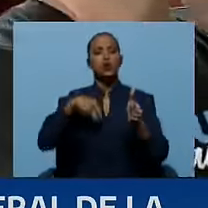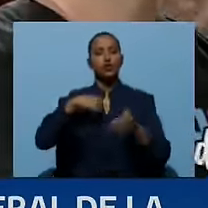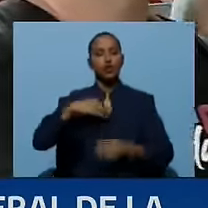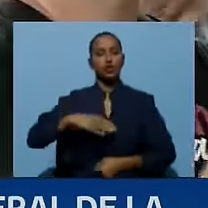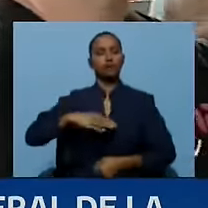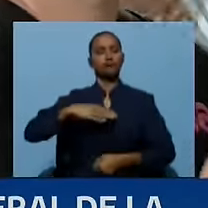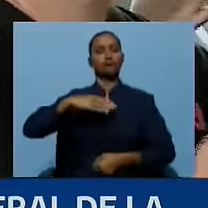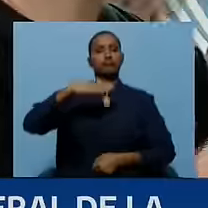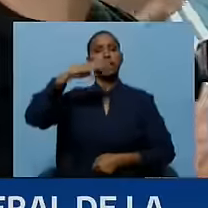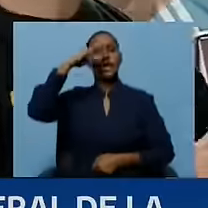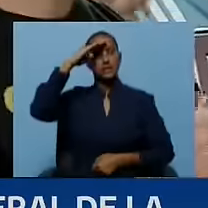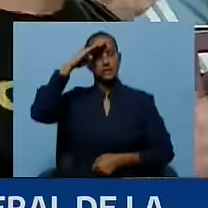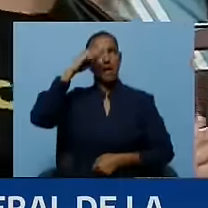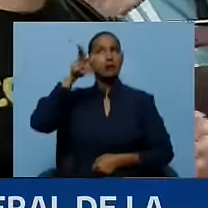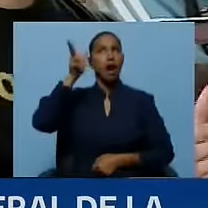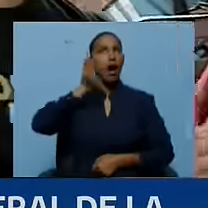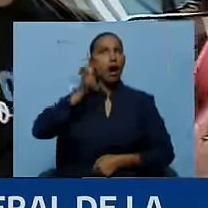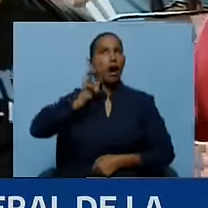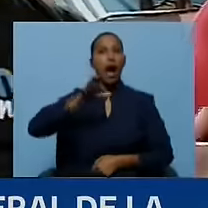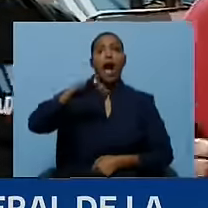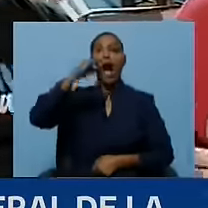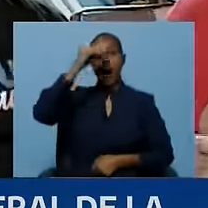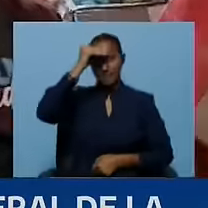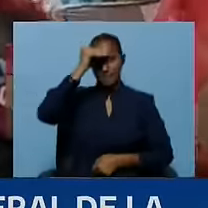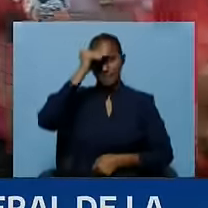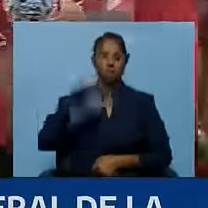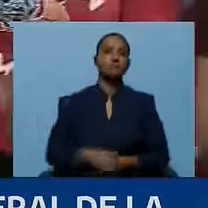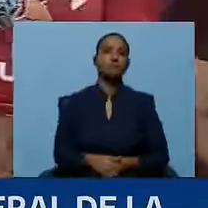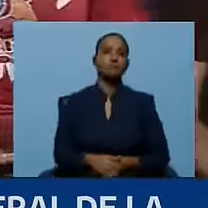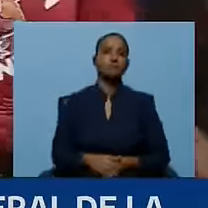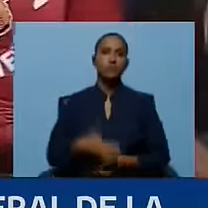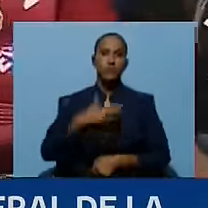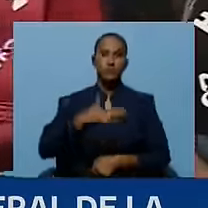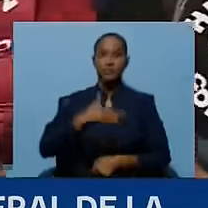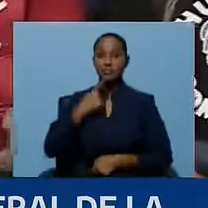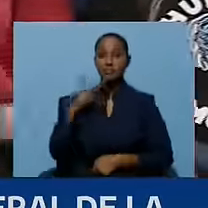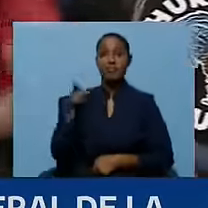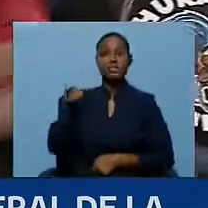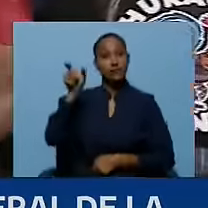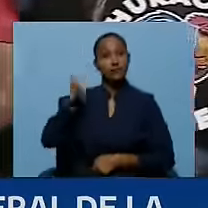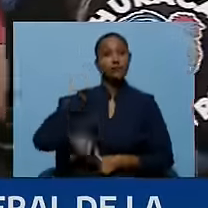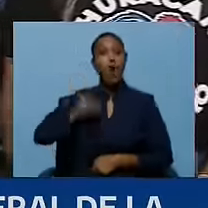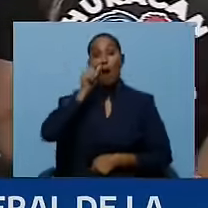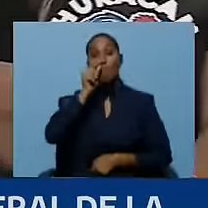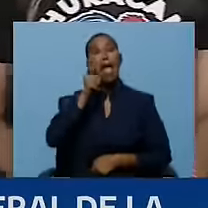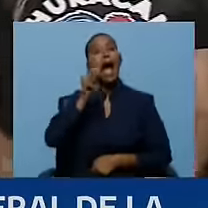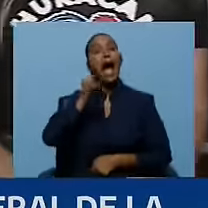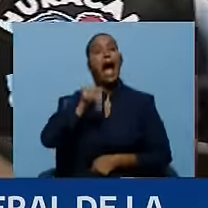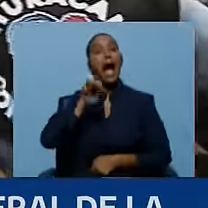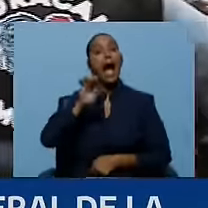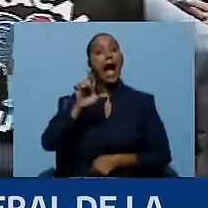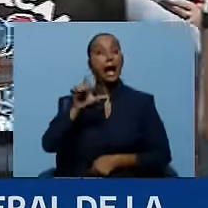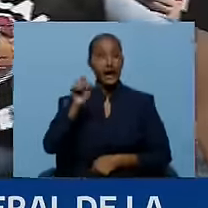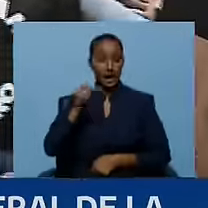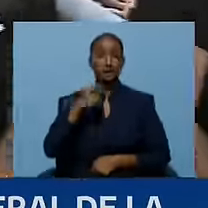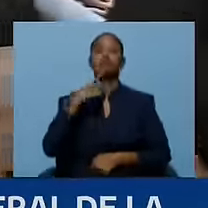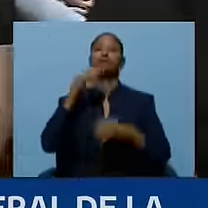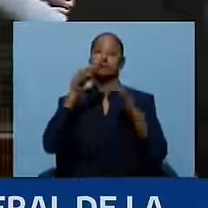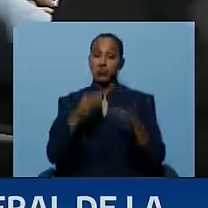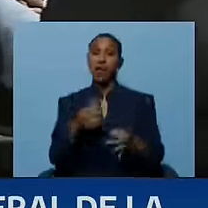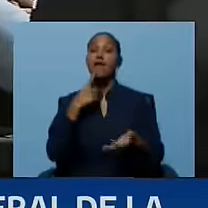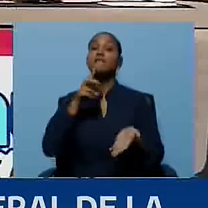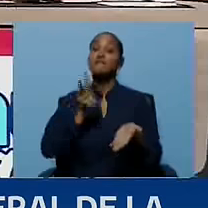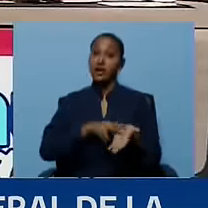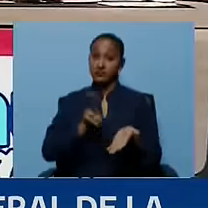Ángel dice algo cierto, y yo lo ratifico. Tengo un conjunto de anuncios,